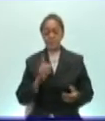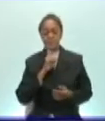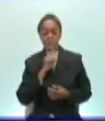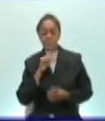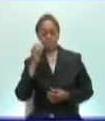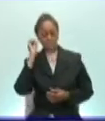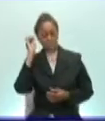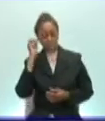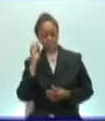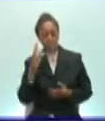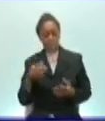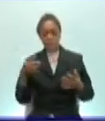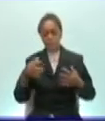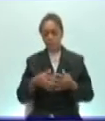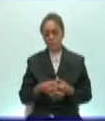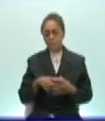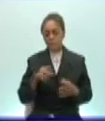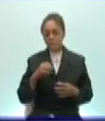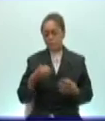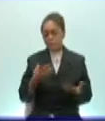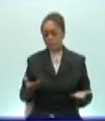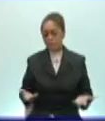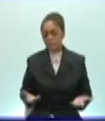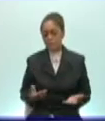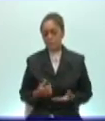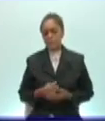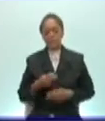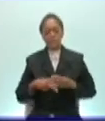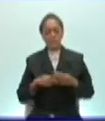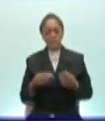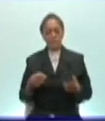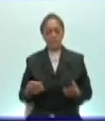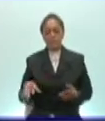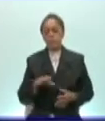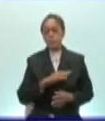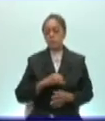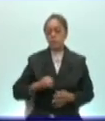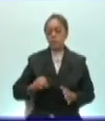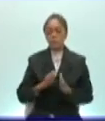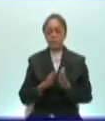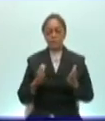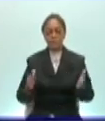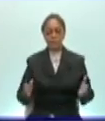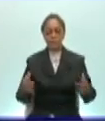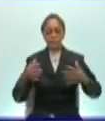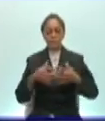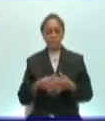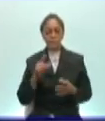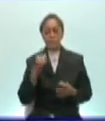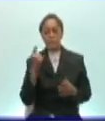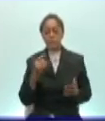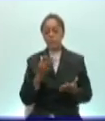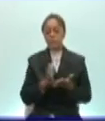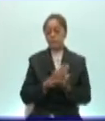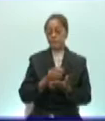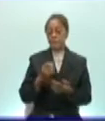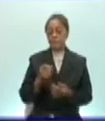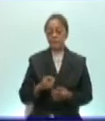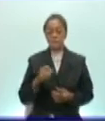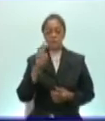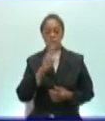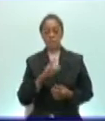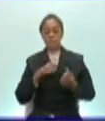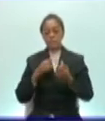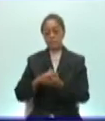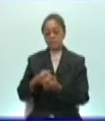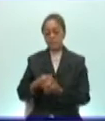cuál es la reacción, cuál es el objetivo. Y entonces todos los periódicos norteamericanos en su primera plana venía la palabra war, guerra.